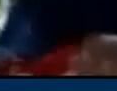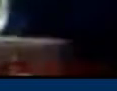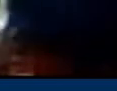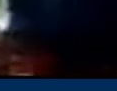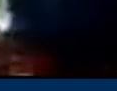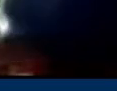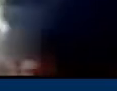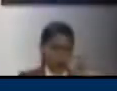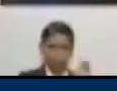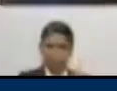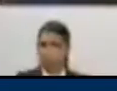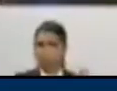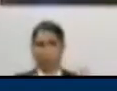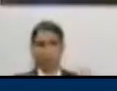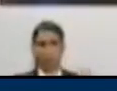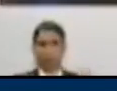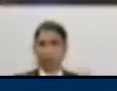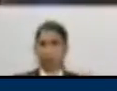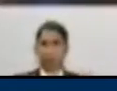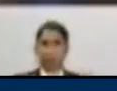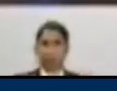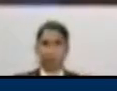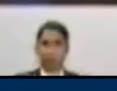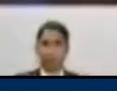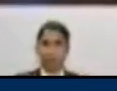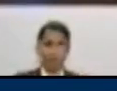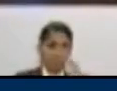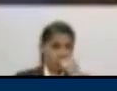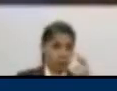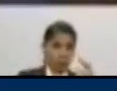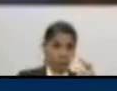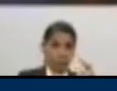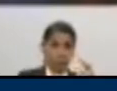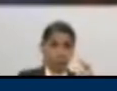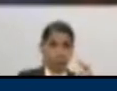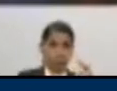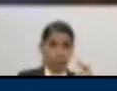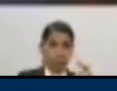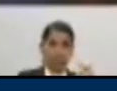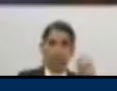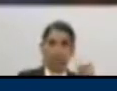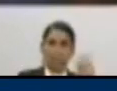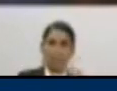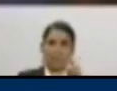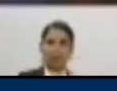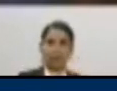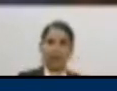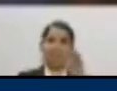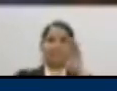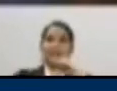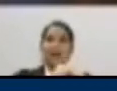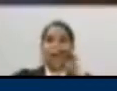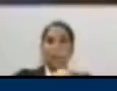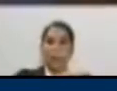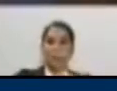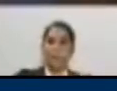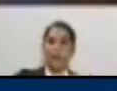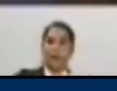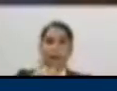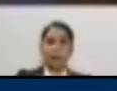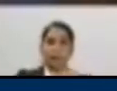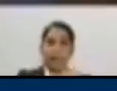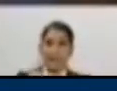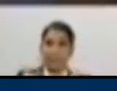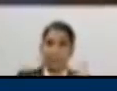a Venezuela por temor a las sanciones. Uh-huh. Y estos buques petroleros están dando vuelta con